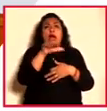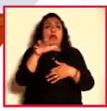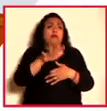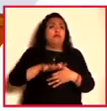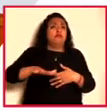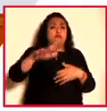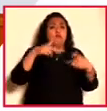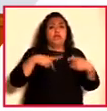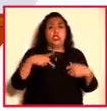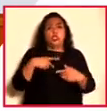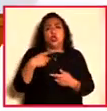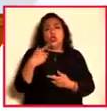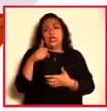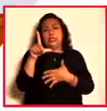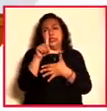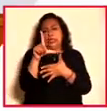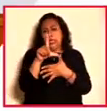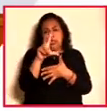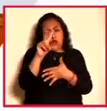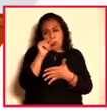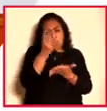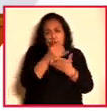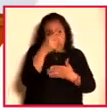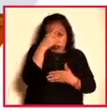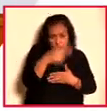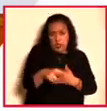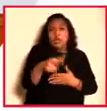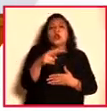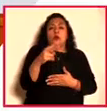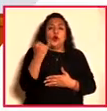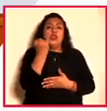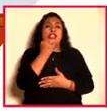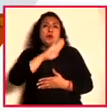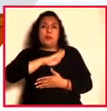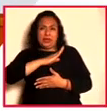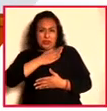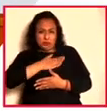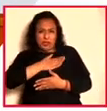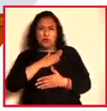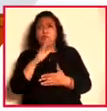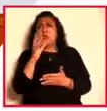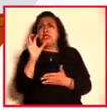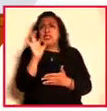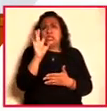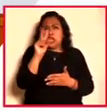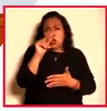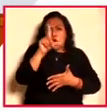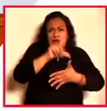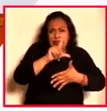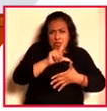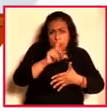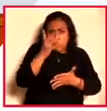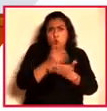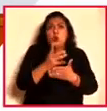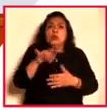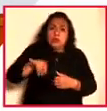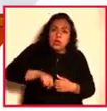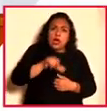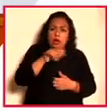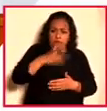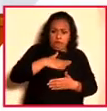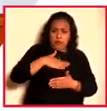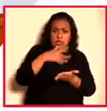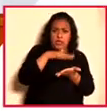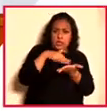latino, obviamente no solo mexicano, al gran público que habla español, o no solo latino, el público que tiene un interés por nuestra literatura,